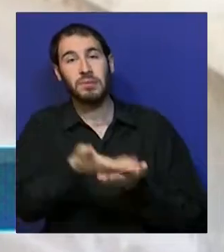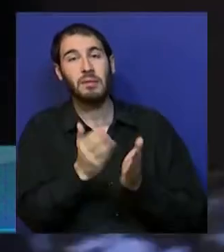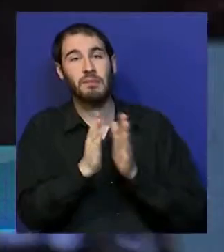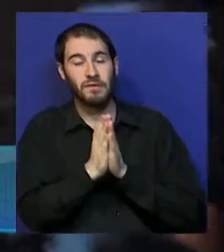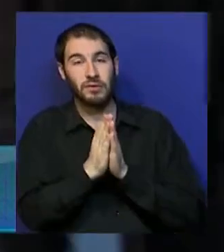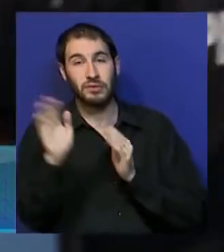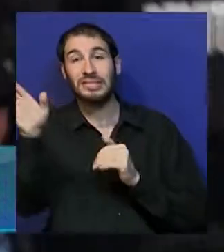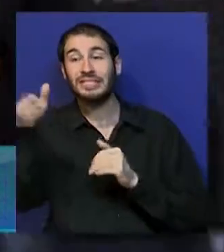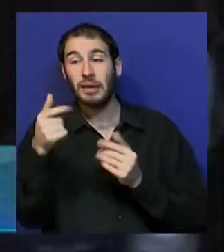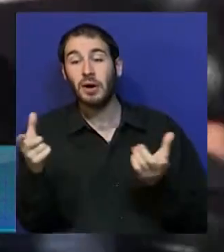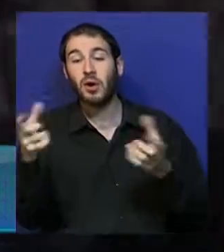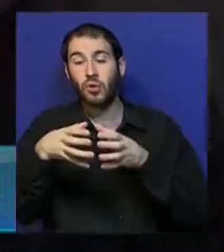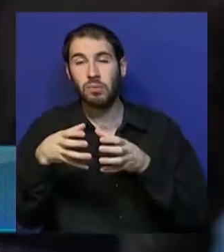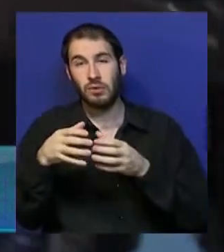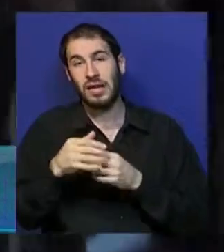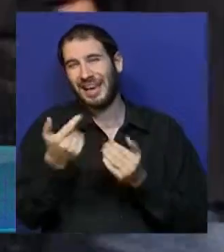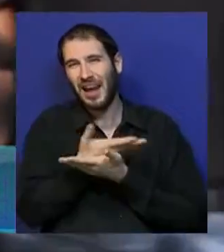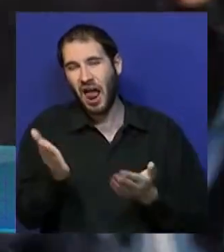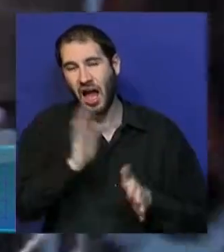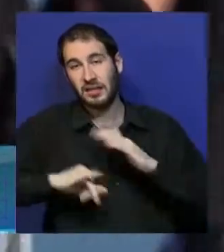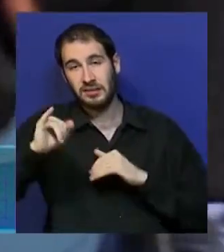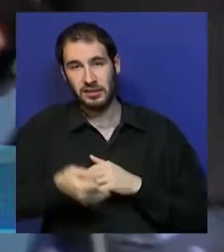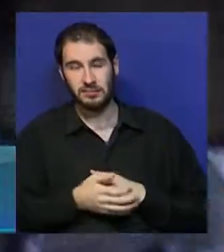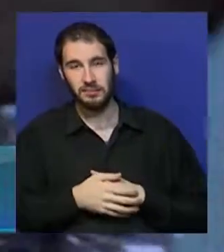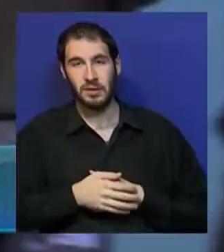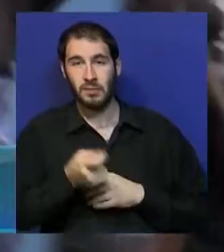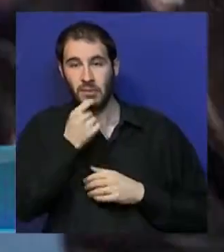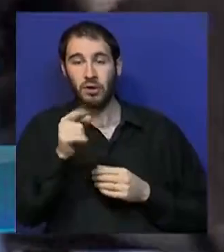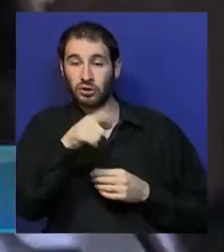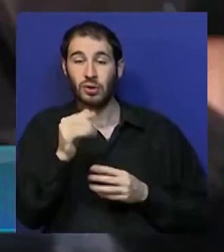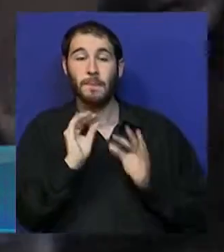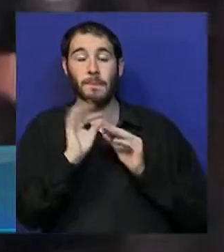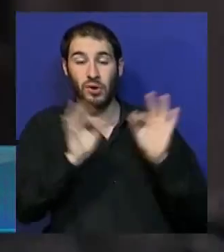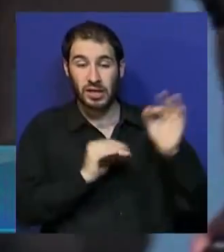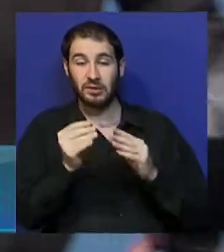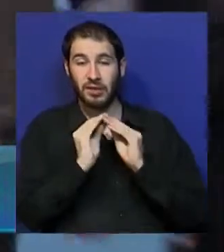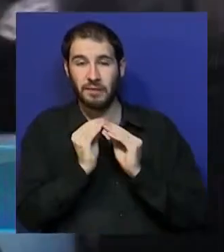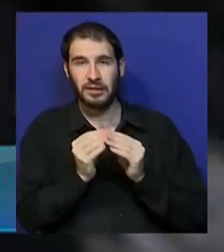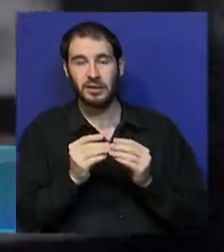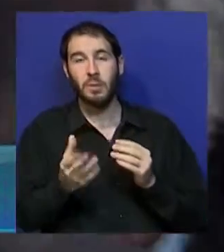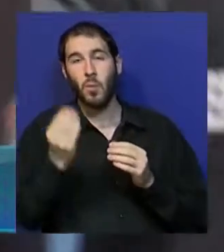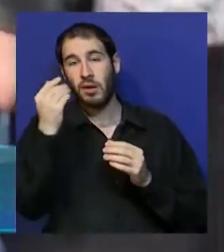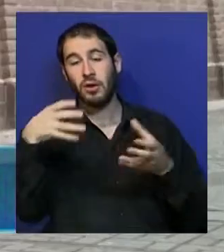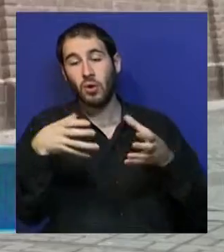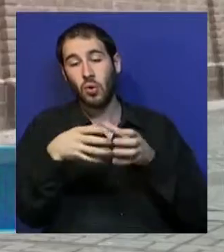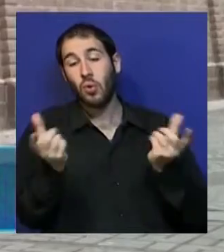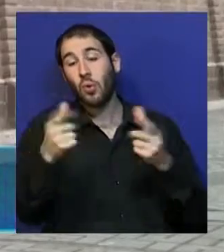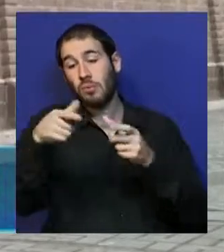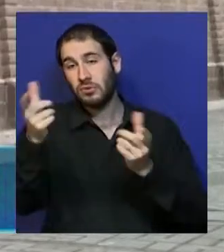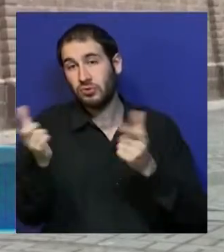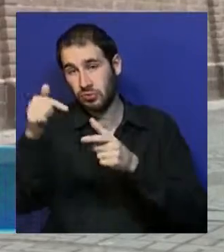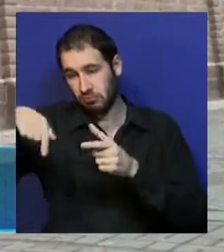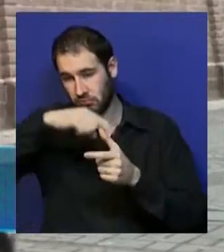que los citemos a la comisión del LAC, que es lo que normalmente se hace. Nosotros, cuando vamos a tratar un proyecto, en la mayoría de las comisiones, y especialmente en